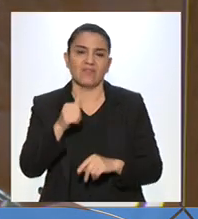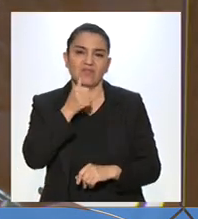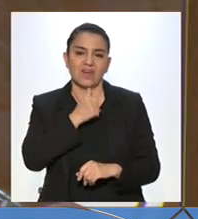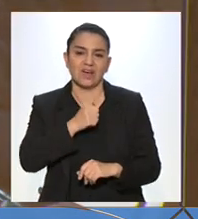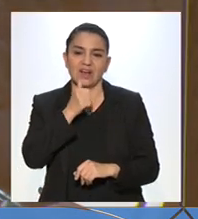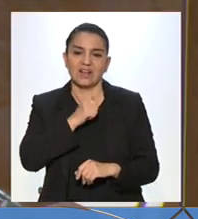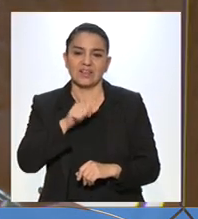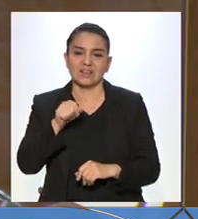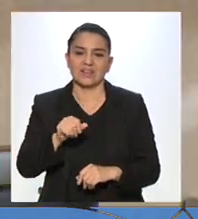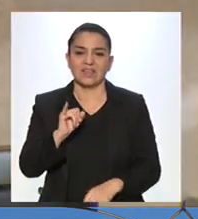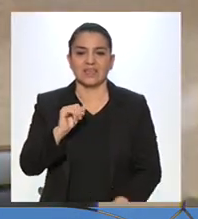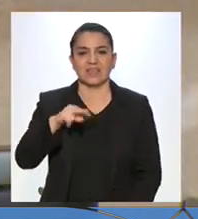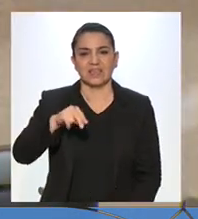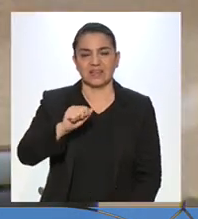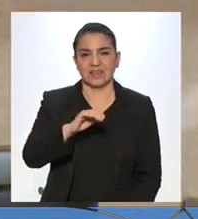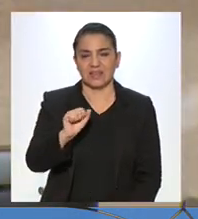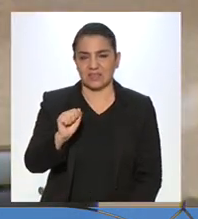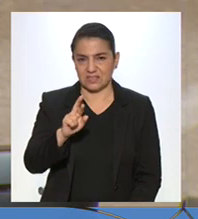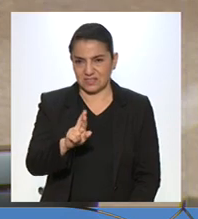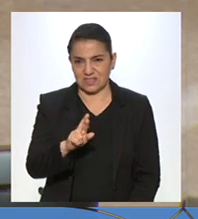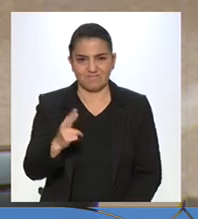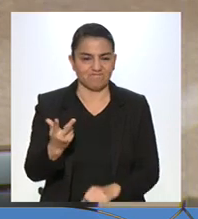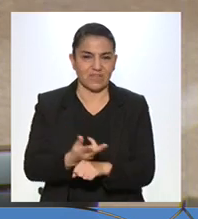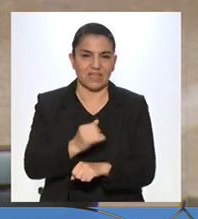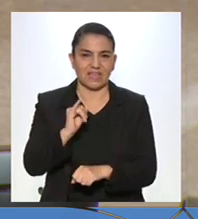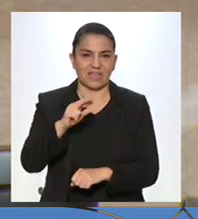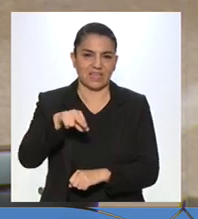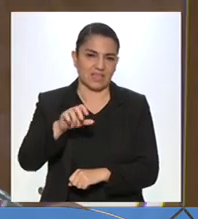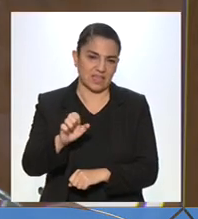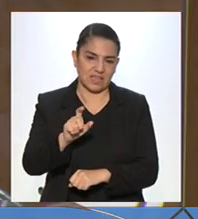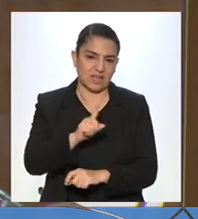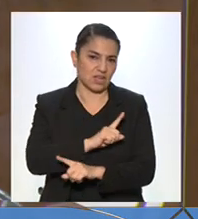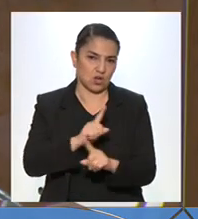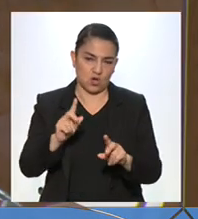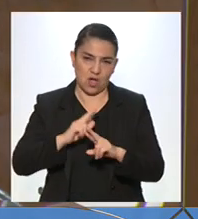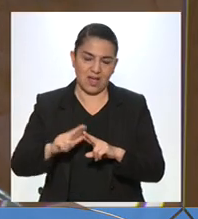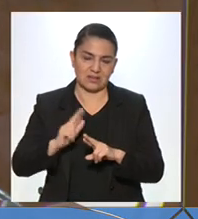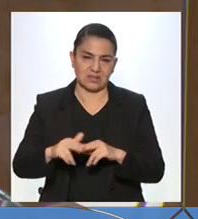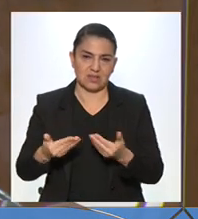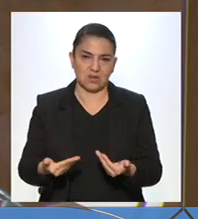los famosos INACER que desgraciadamente el INE, ¿verdad?, dejó de...